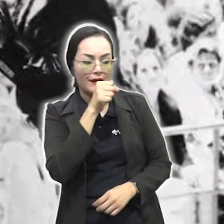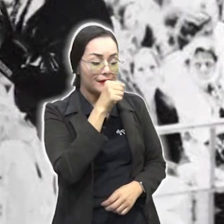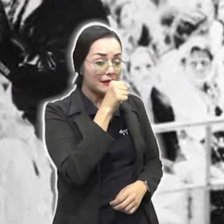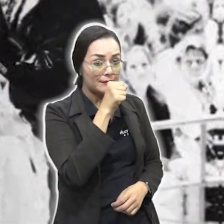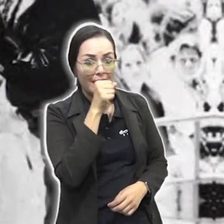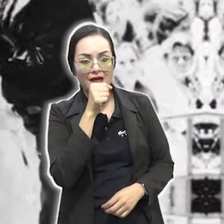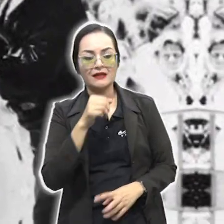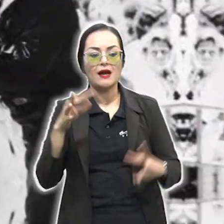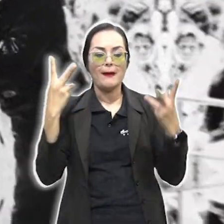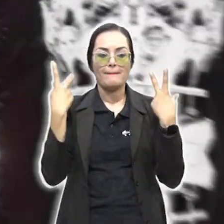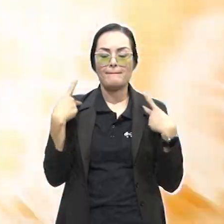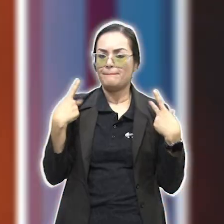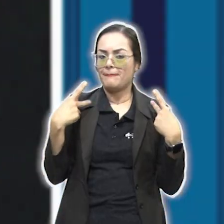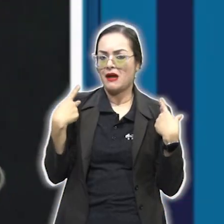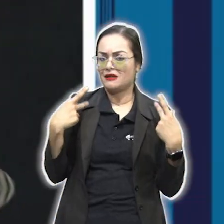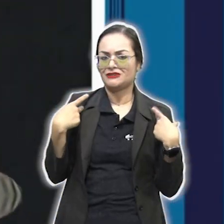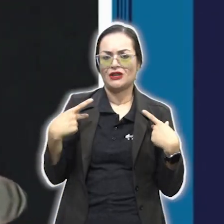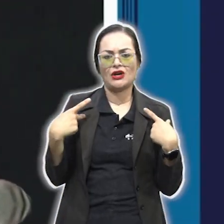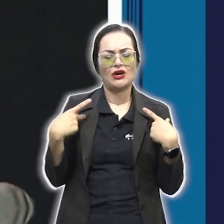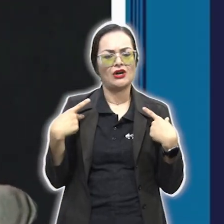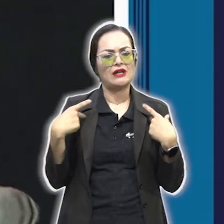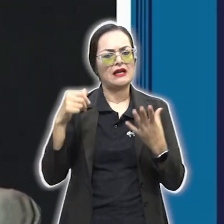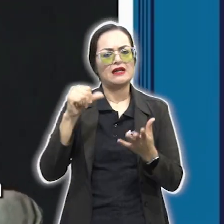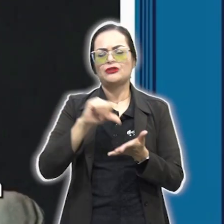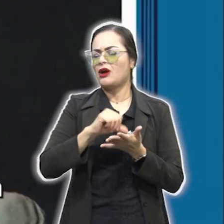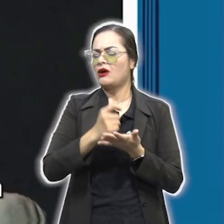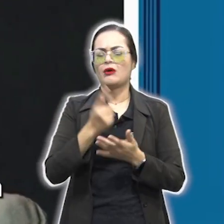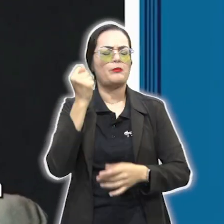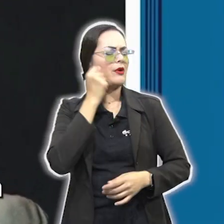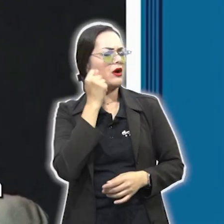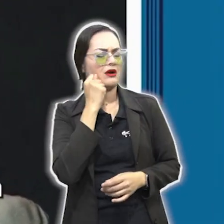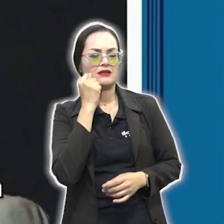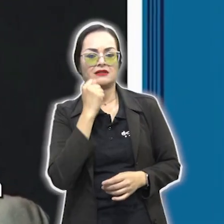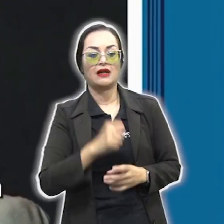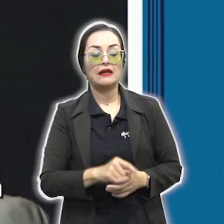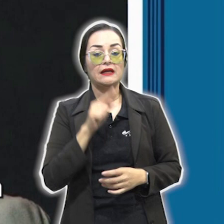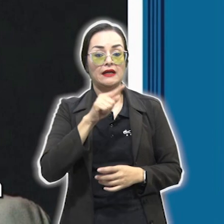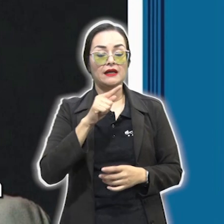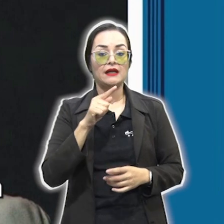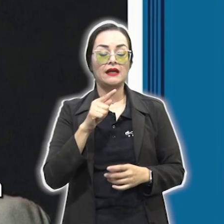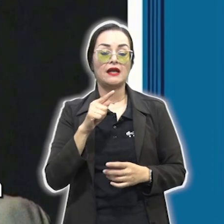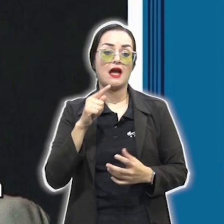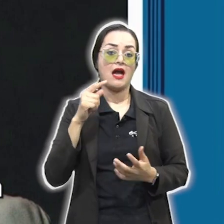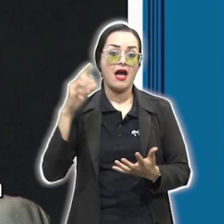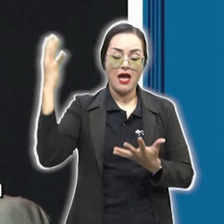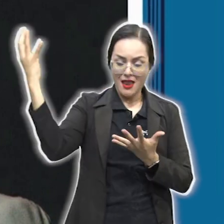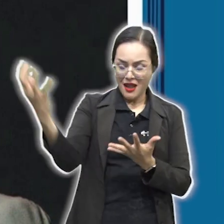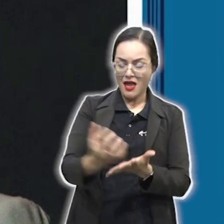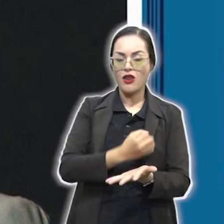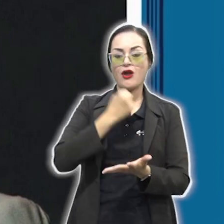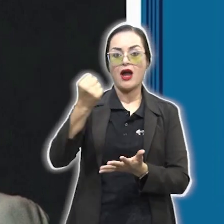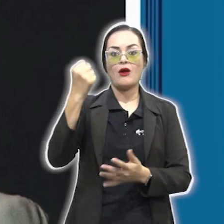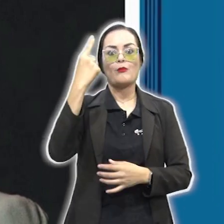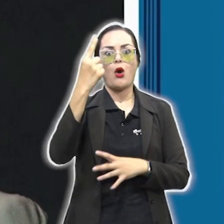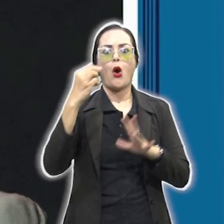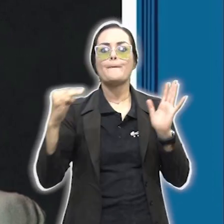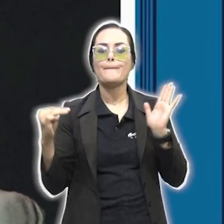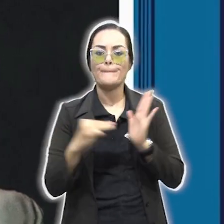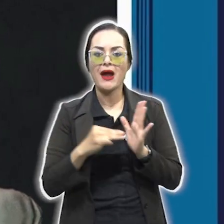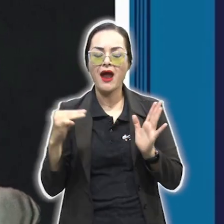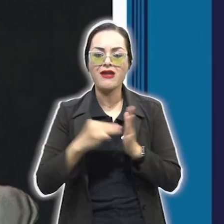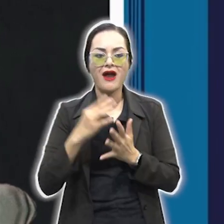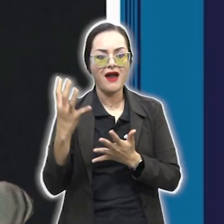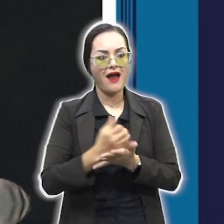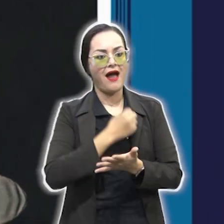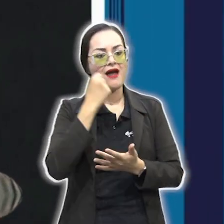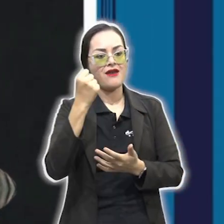programa que se llamó Gente, el tamaño no importa. Ganó el concurso Un cantante por 1,000,000. Y cuando menos se lo